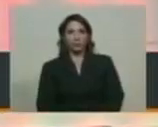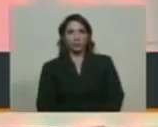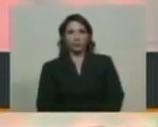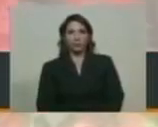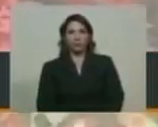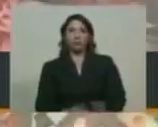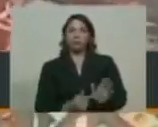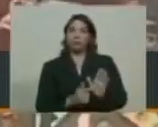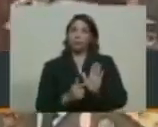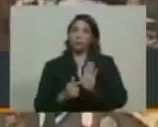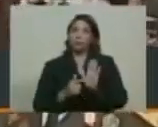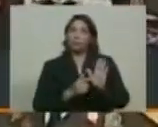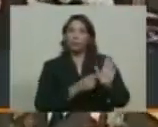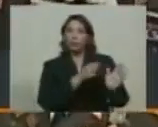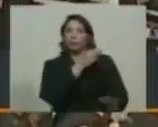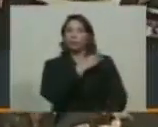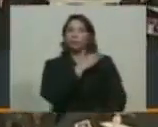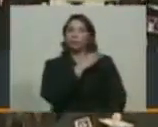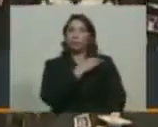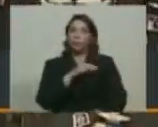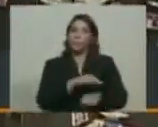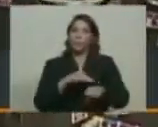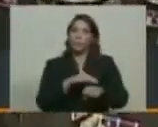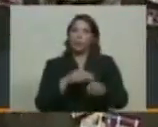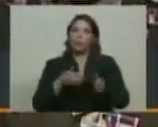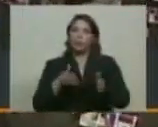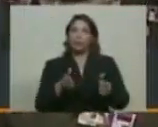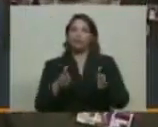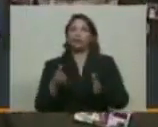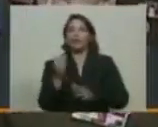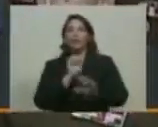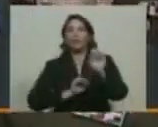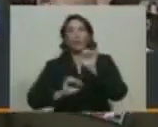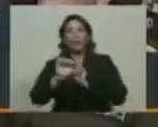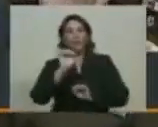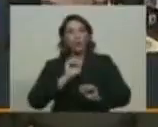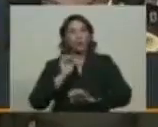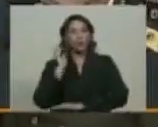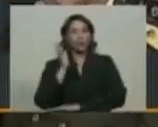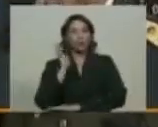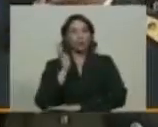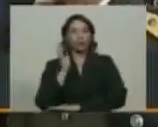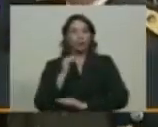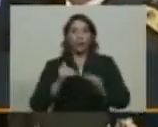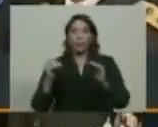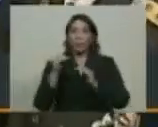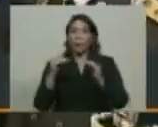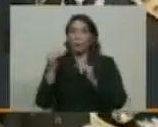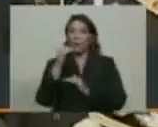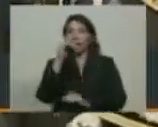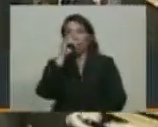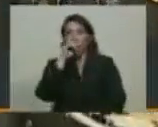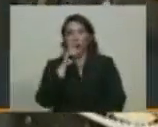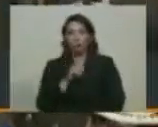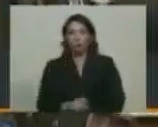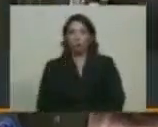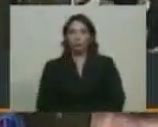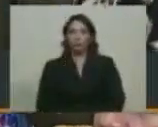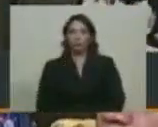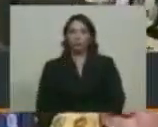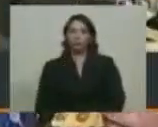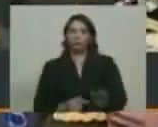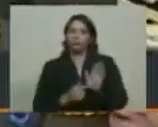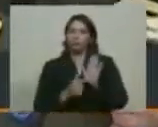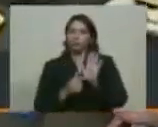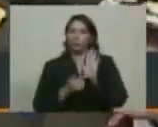Destacaba el general en jefe Vladimir Padrino López, ministro para la Defensa, durante los actos de ascensos de este año. Destacaba que así como